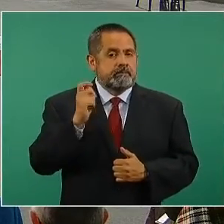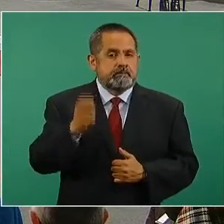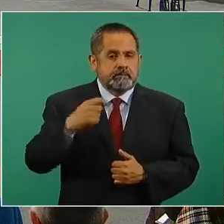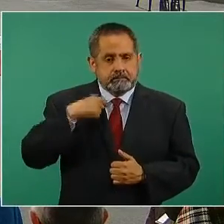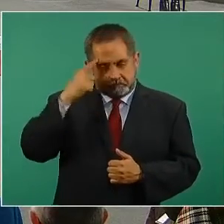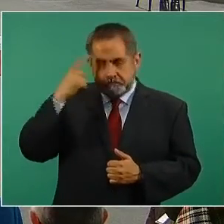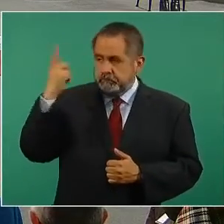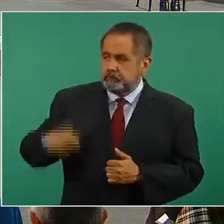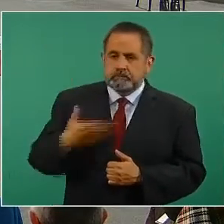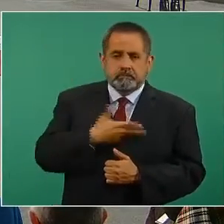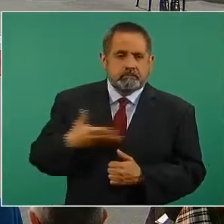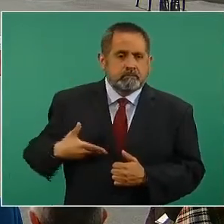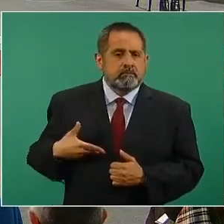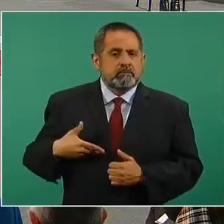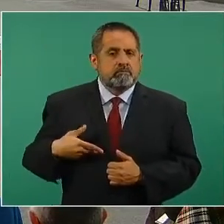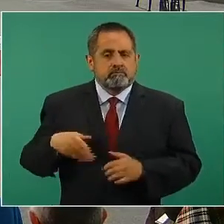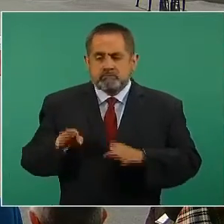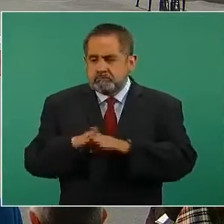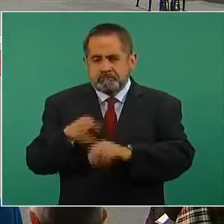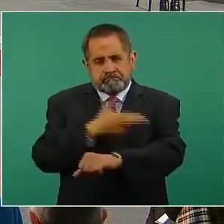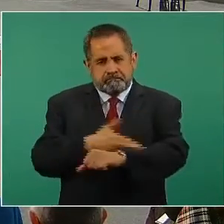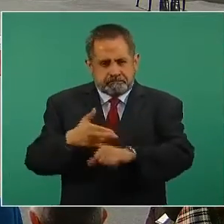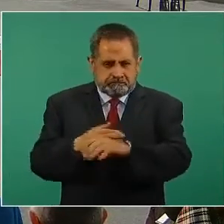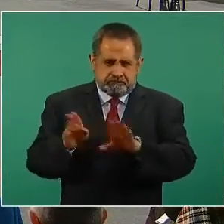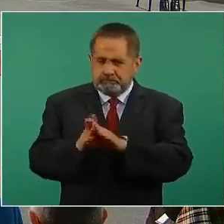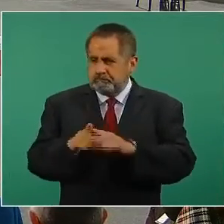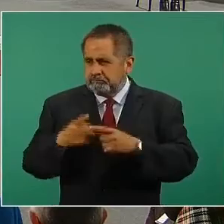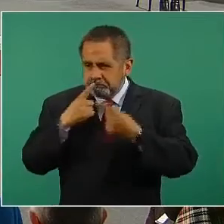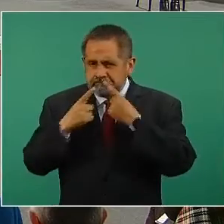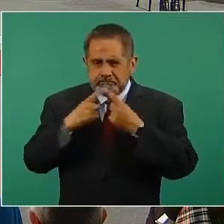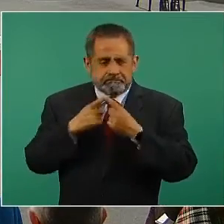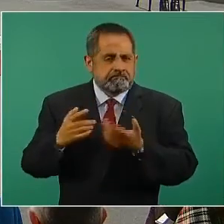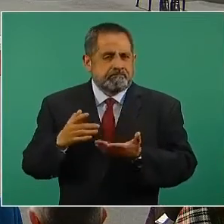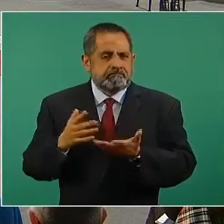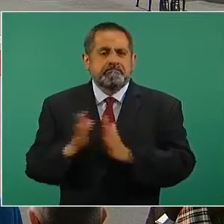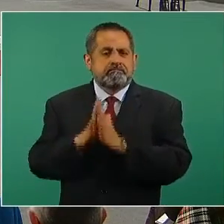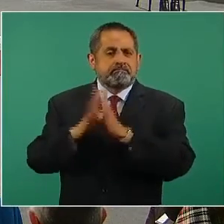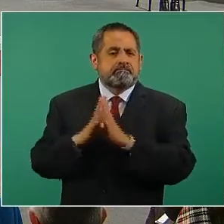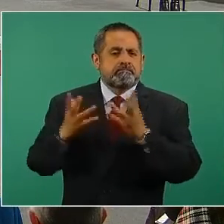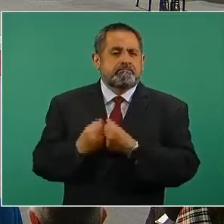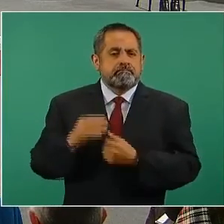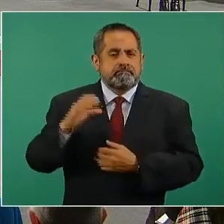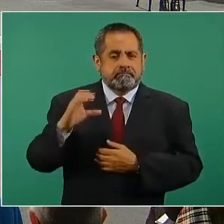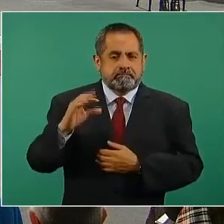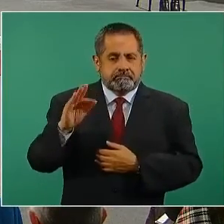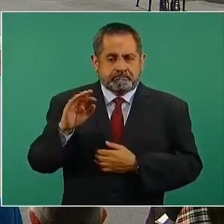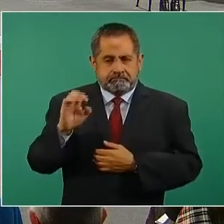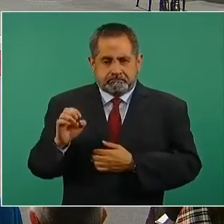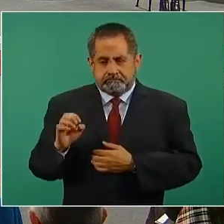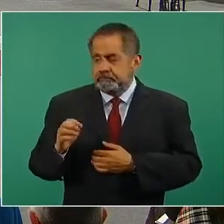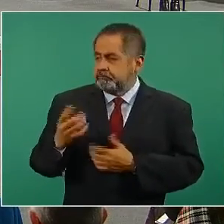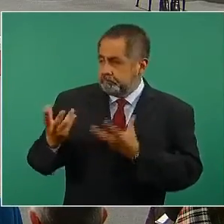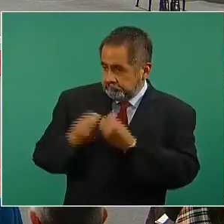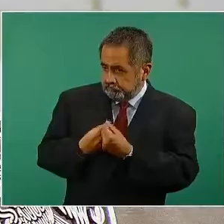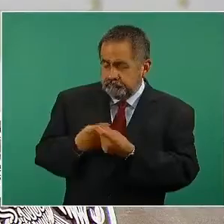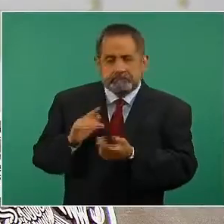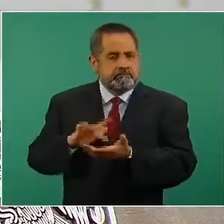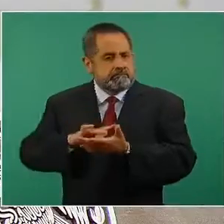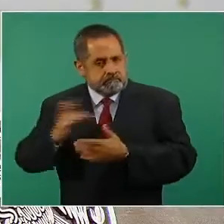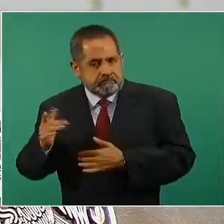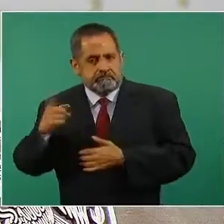por instrucciones del presidente, hicimos una colaboración muy cercana con la CFE y aquí aprovecho para